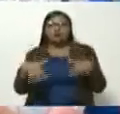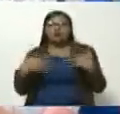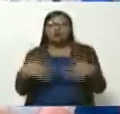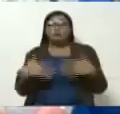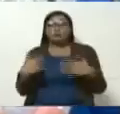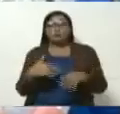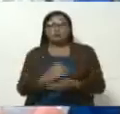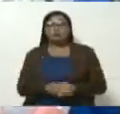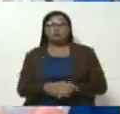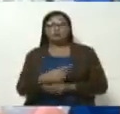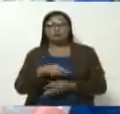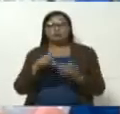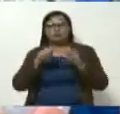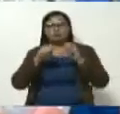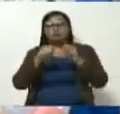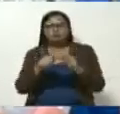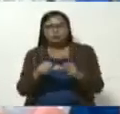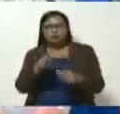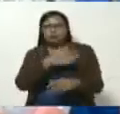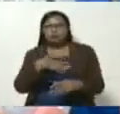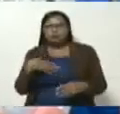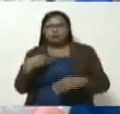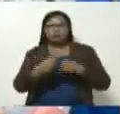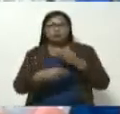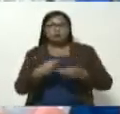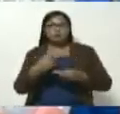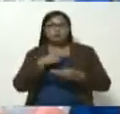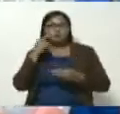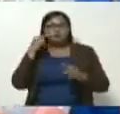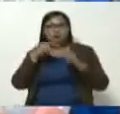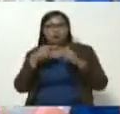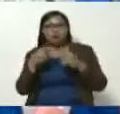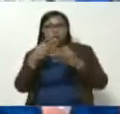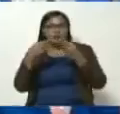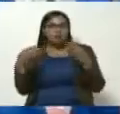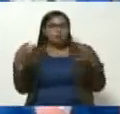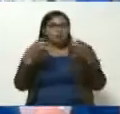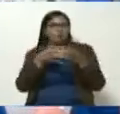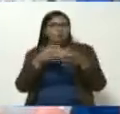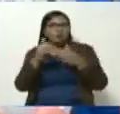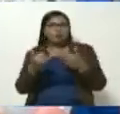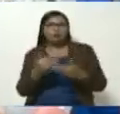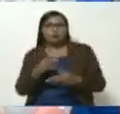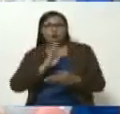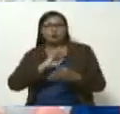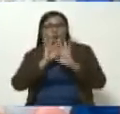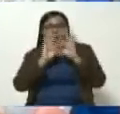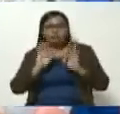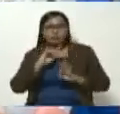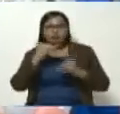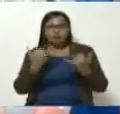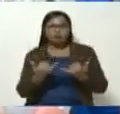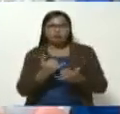por supuesto, los mantenimientos deseados, que es tener expert de todos los equipos de mantenimiento.